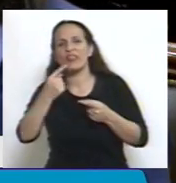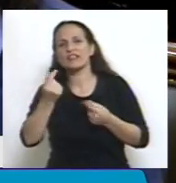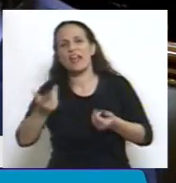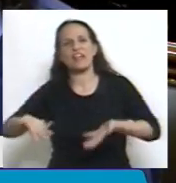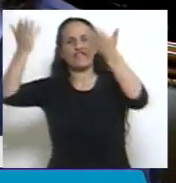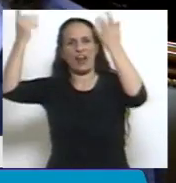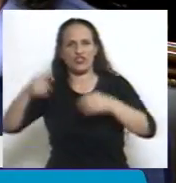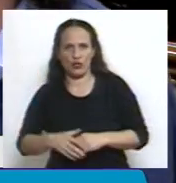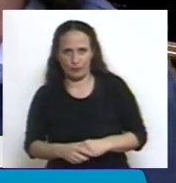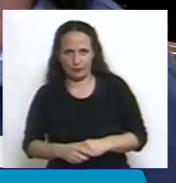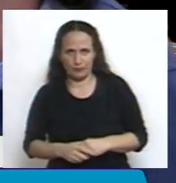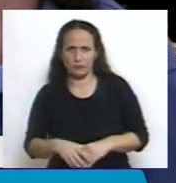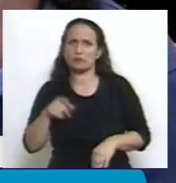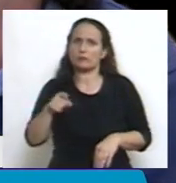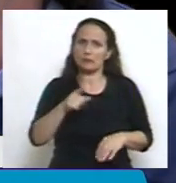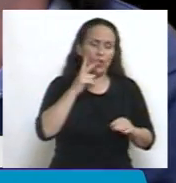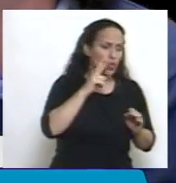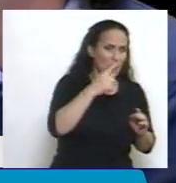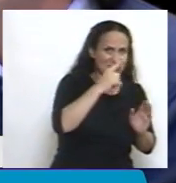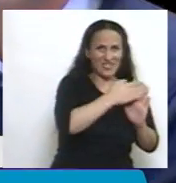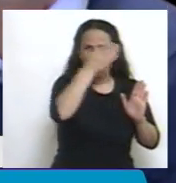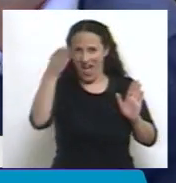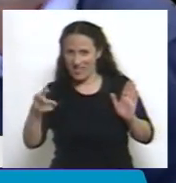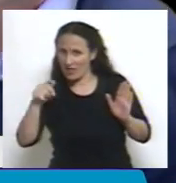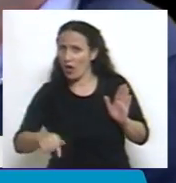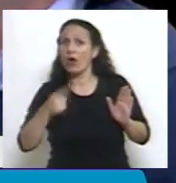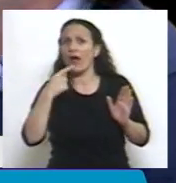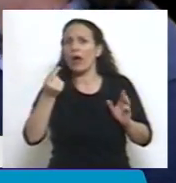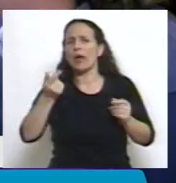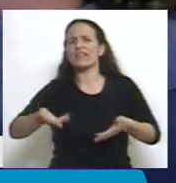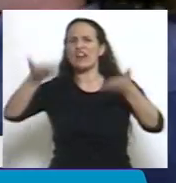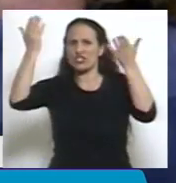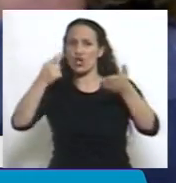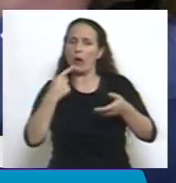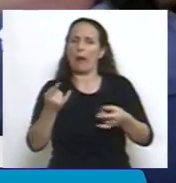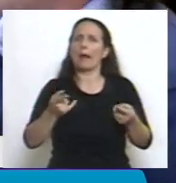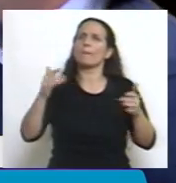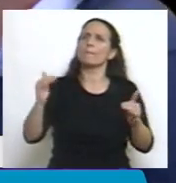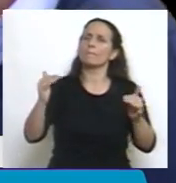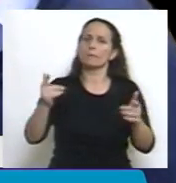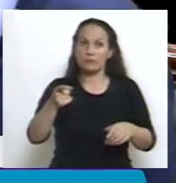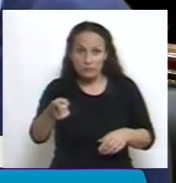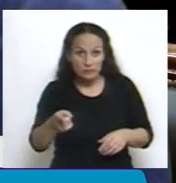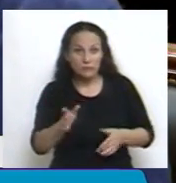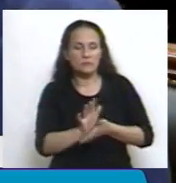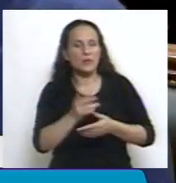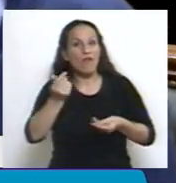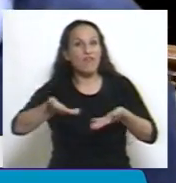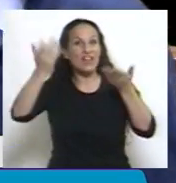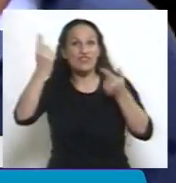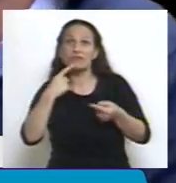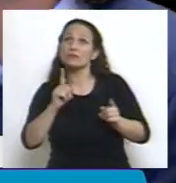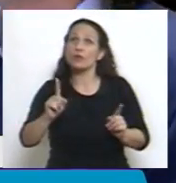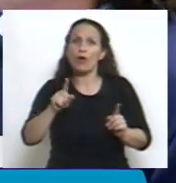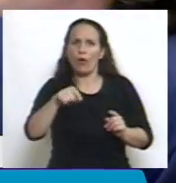2007 en adelante se empezó a subestimar groseramente la inflación. Y entonces lo que tenemos es que al subestimar la inflación, subestimamos los recursos,